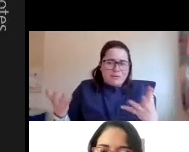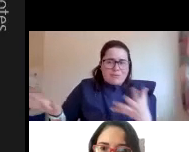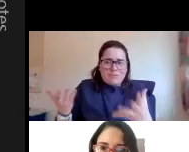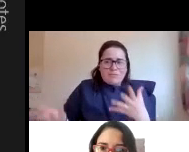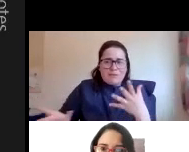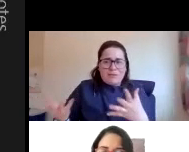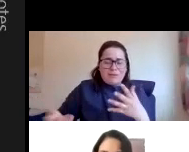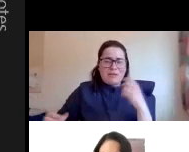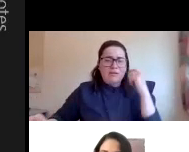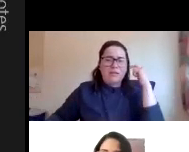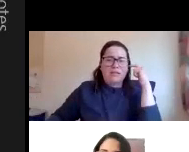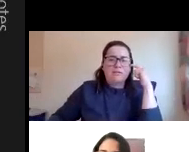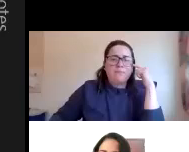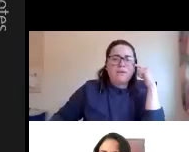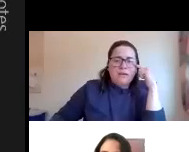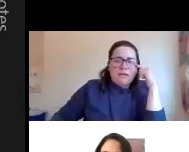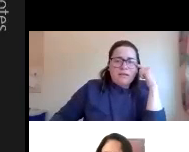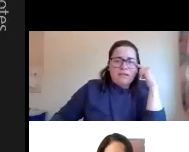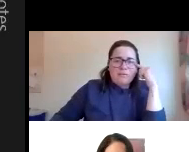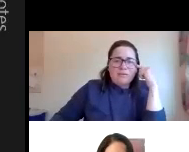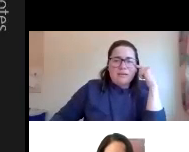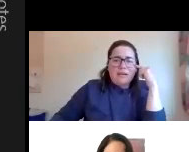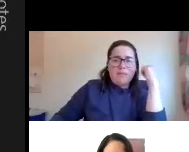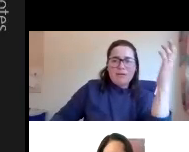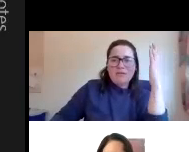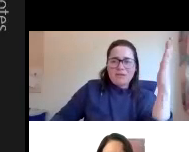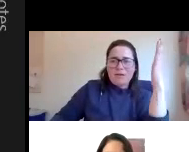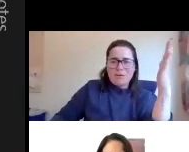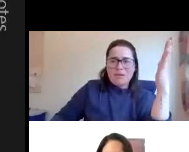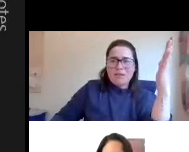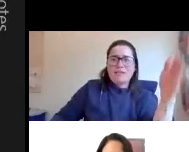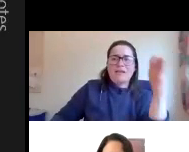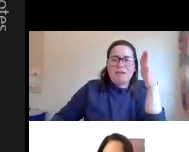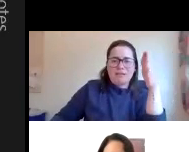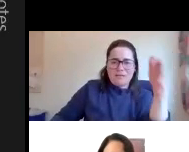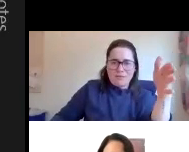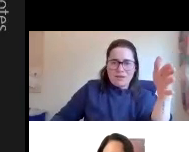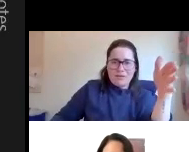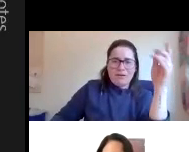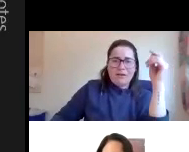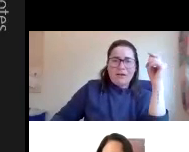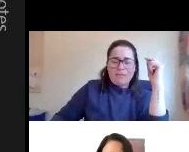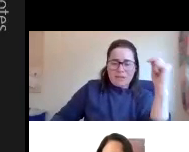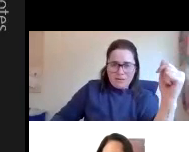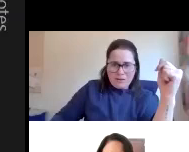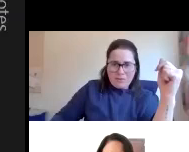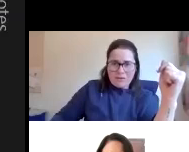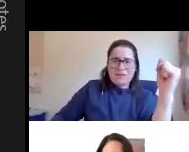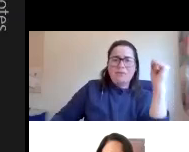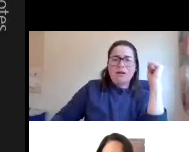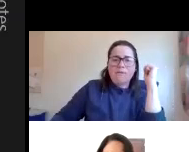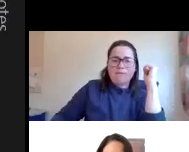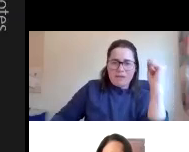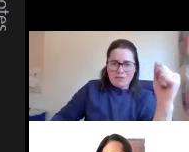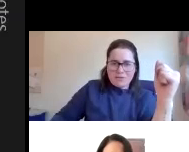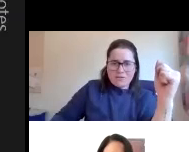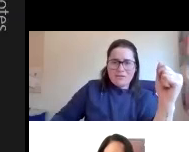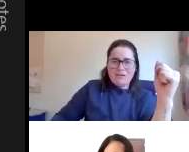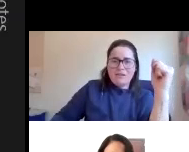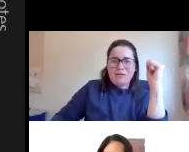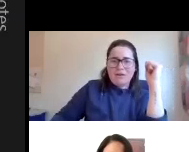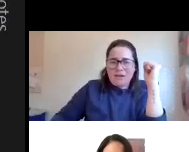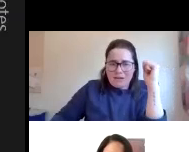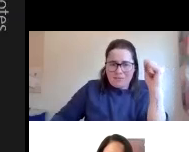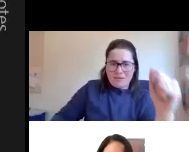lagos, pero dependiendo del caso, tenemos que el manejo integrado de cuenca tiene que estar enfocado en manejo de agua residual, manejo de